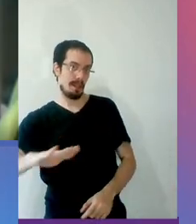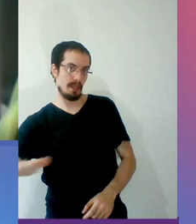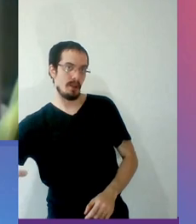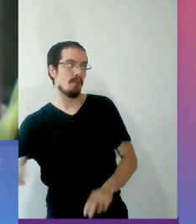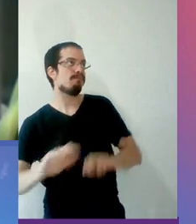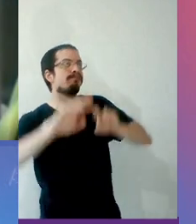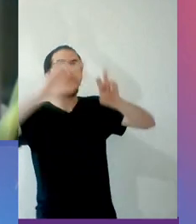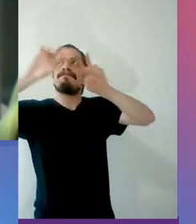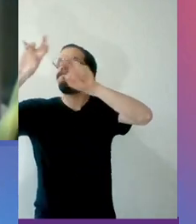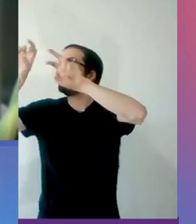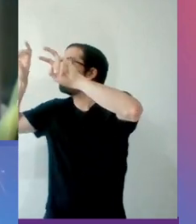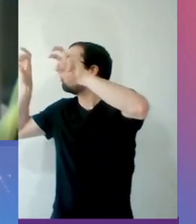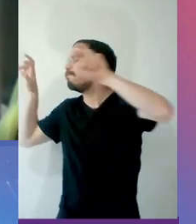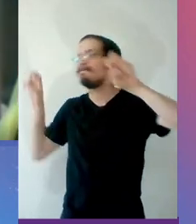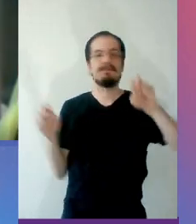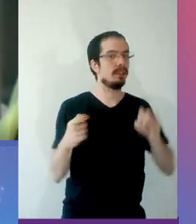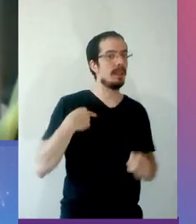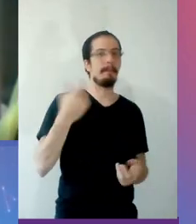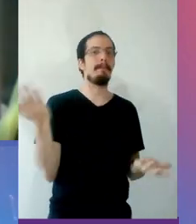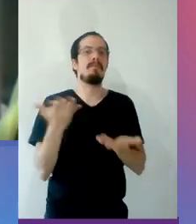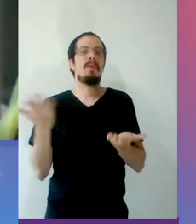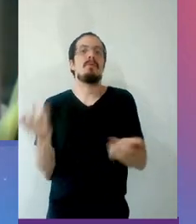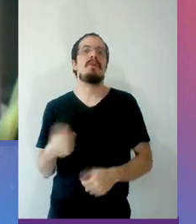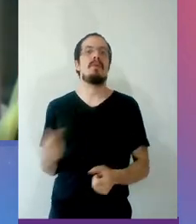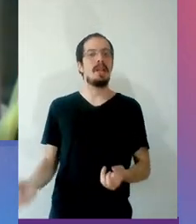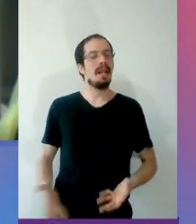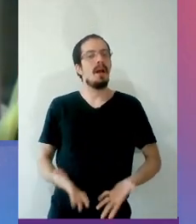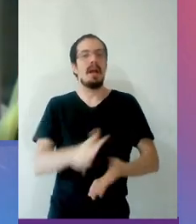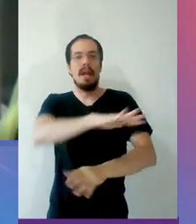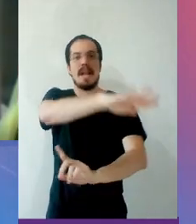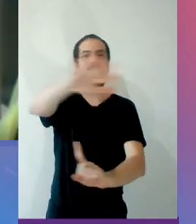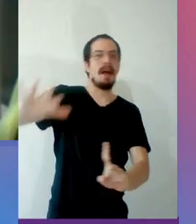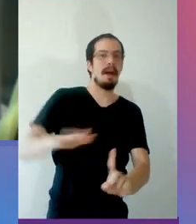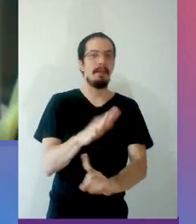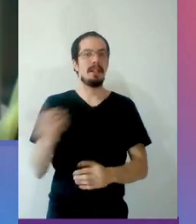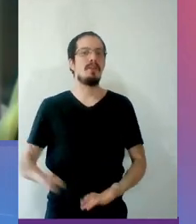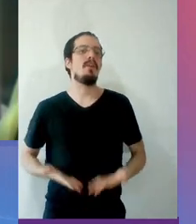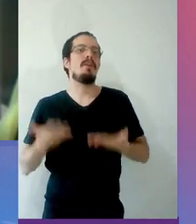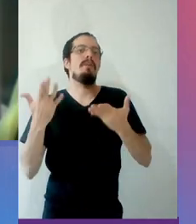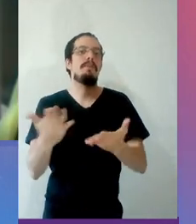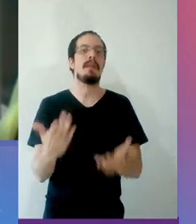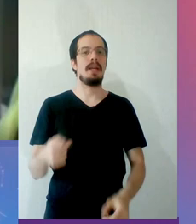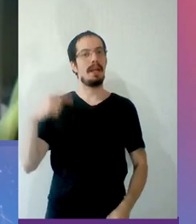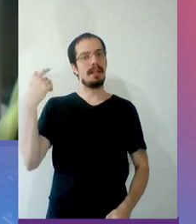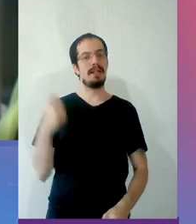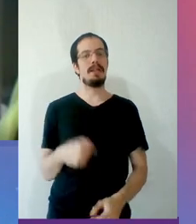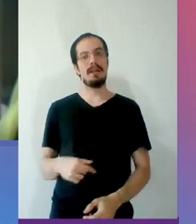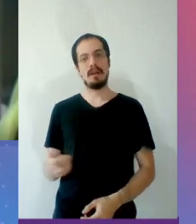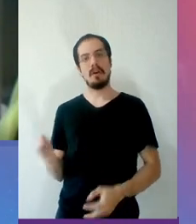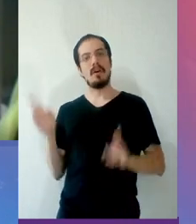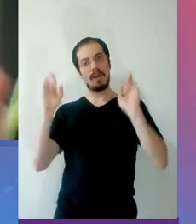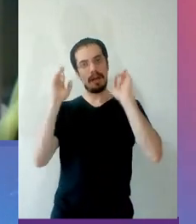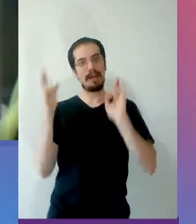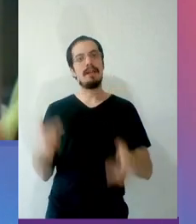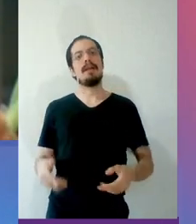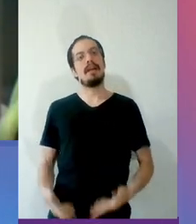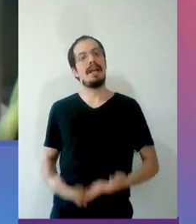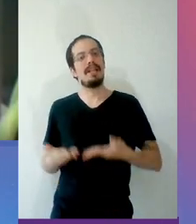ambiente en que nosotros les brindemos, ¿cierto? Entonces, entregarle la experiencia